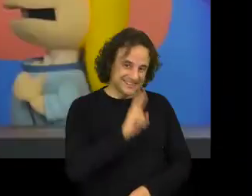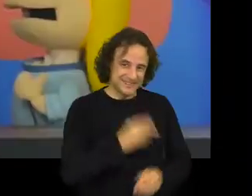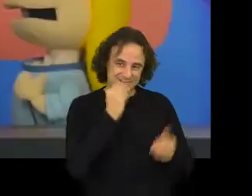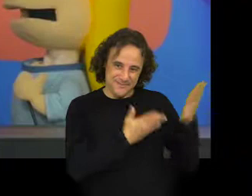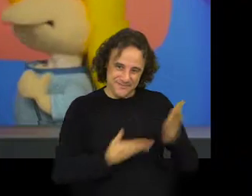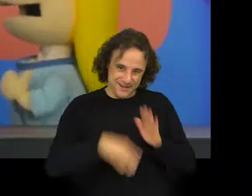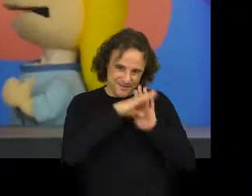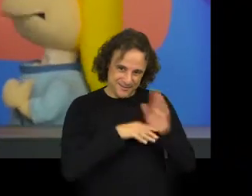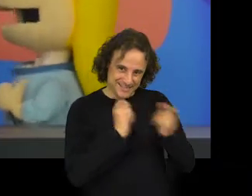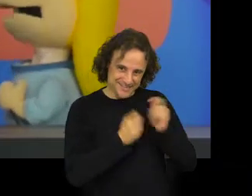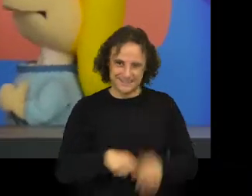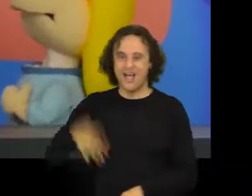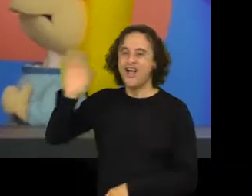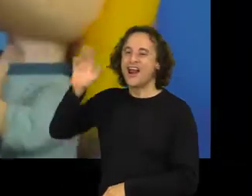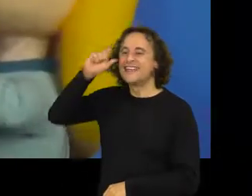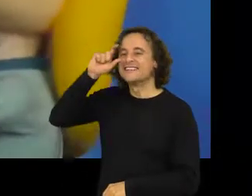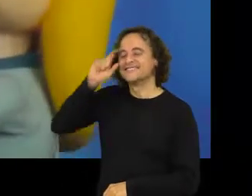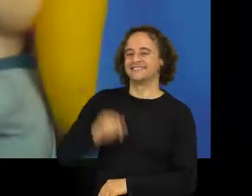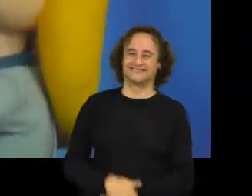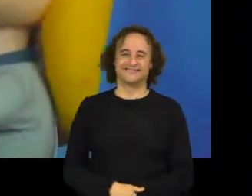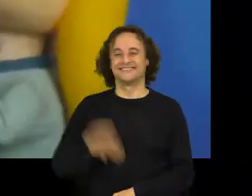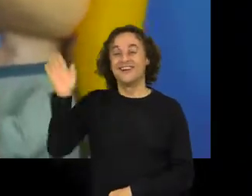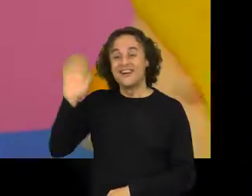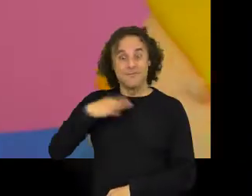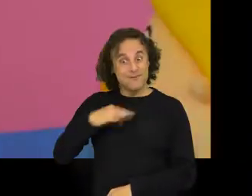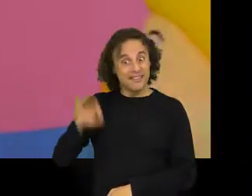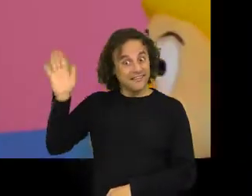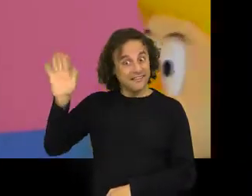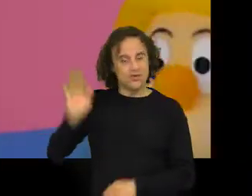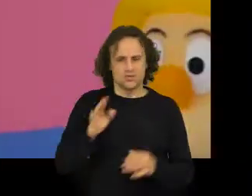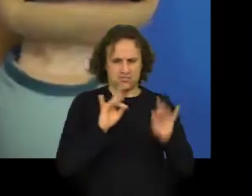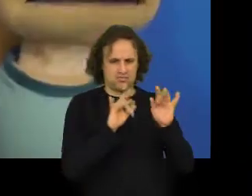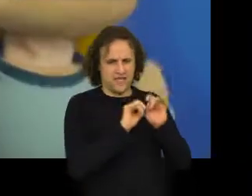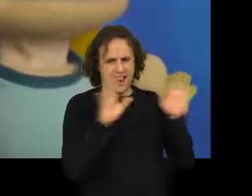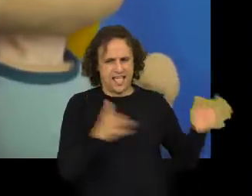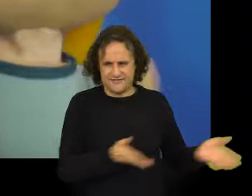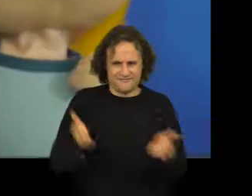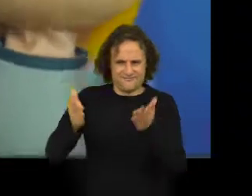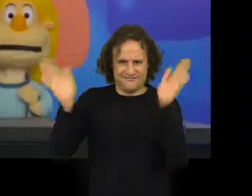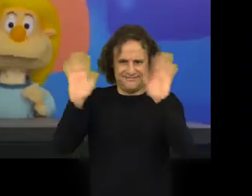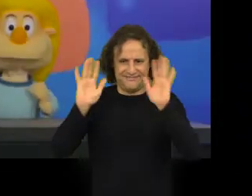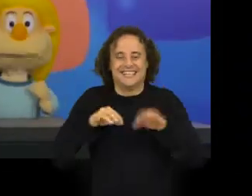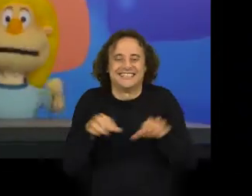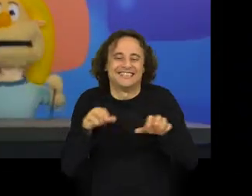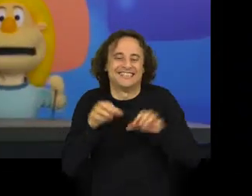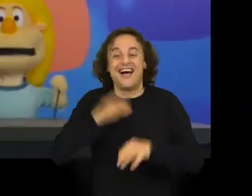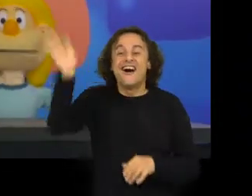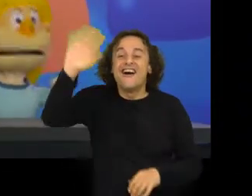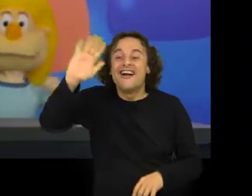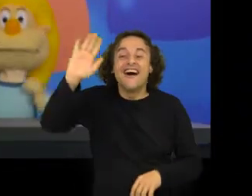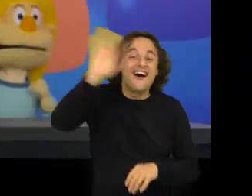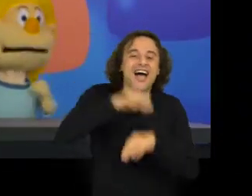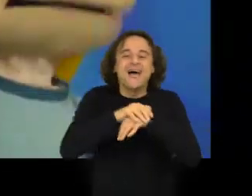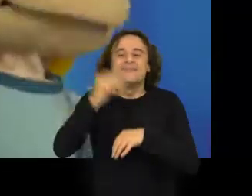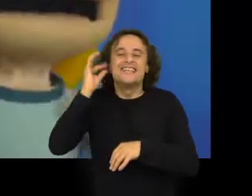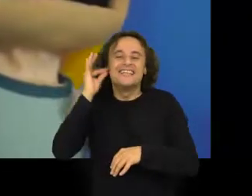ao programa de entrevistas. Hola, Olinda. ¿Podo saudar? Claro, podes saudar. Hola,